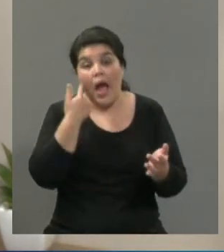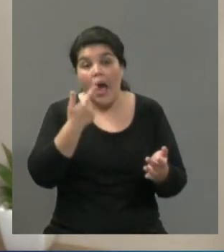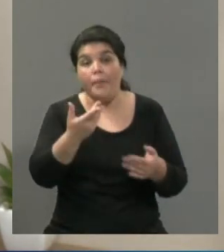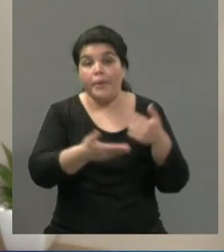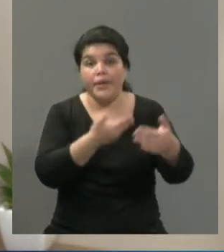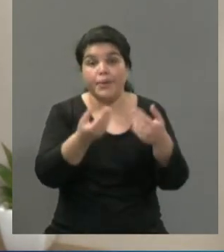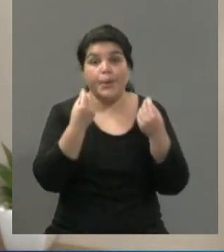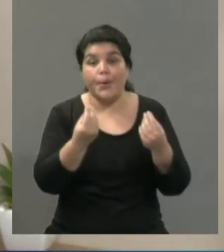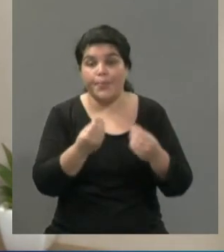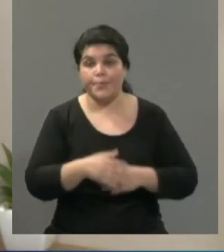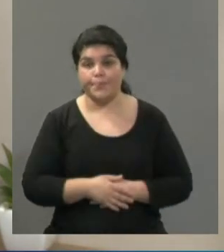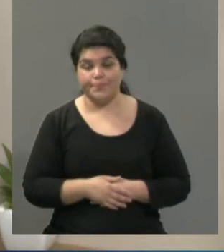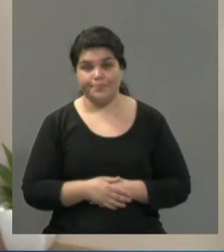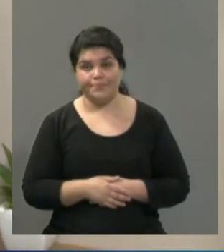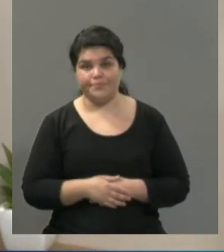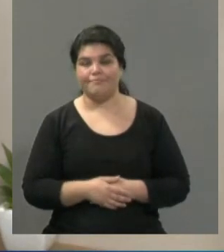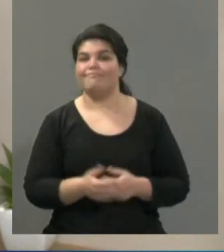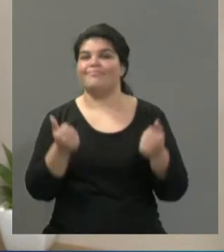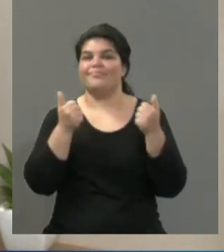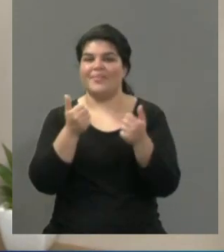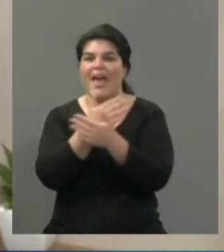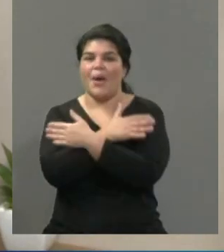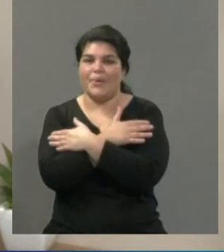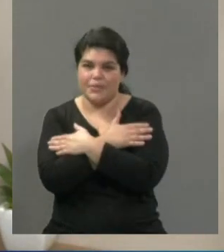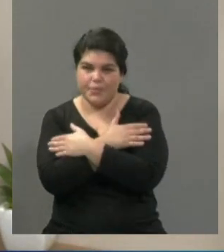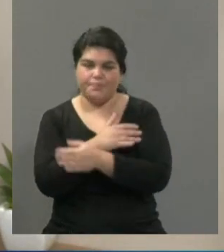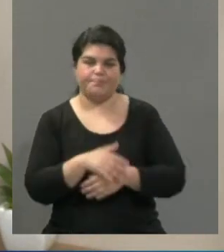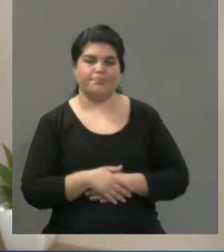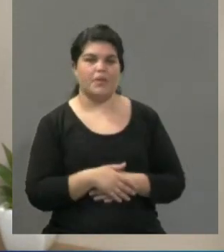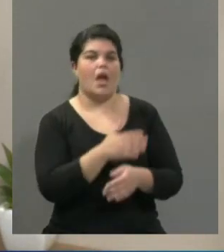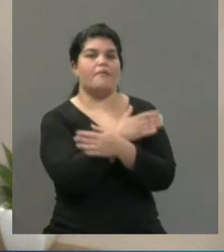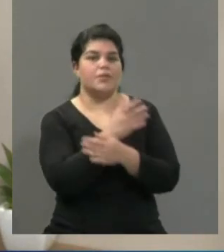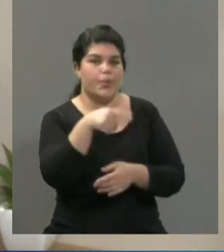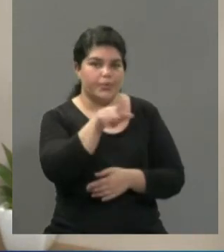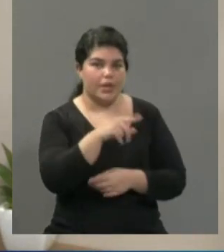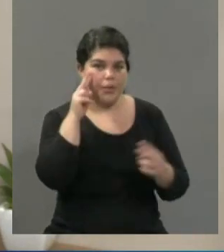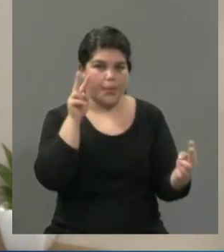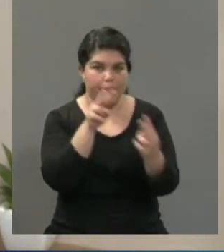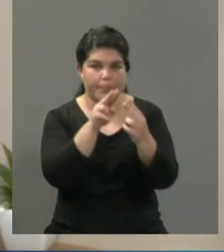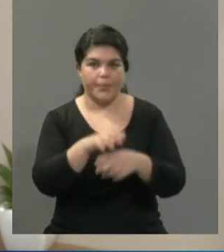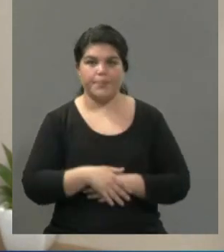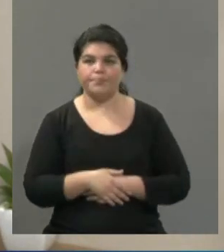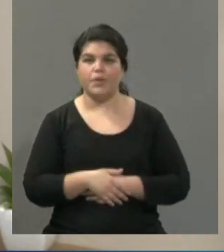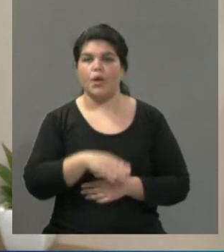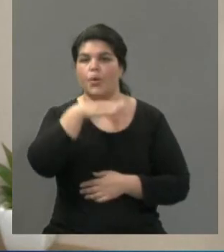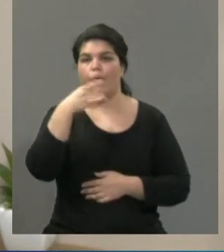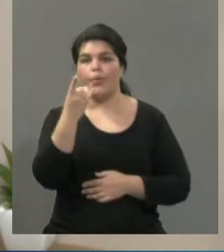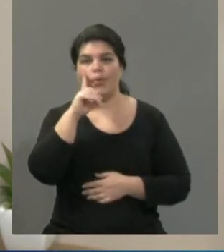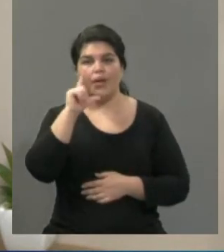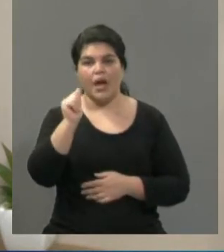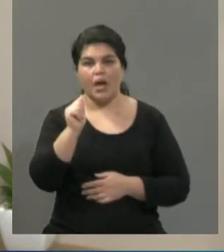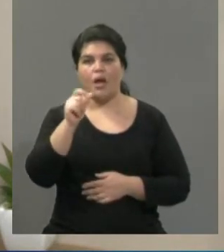todo esto. Sin duda. Julia, te mandamos un abrazo grande. Otro para ustedes. Nos vemos. Hasta la próxima. Julia López, editora